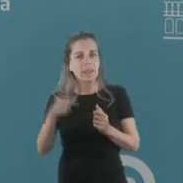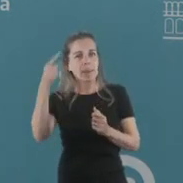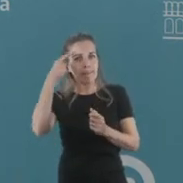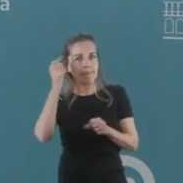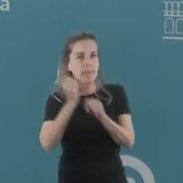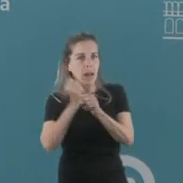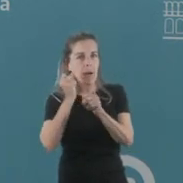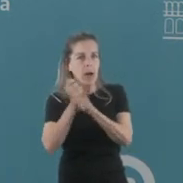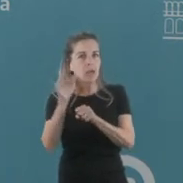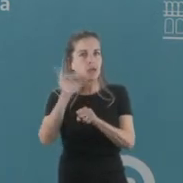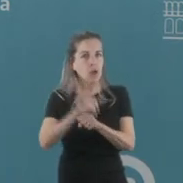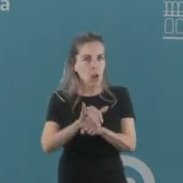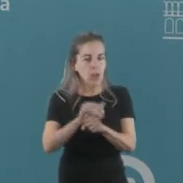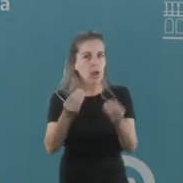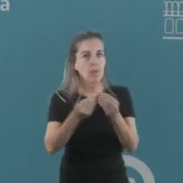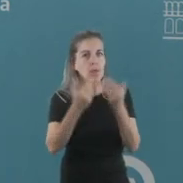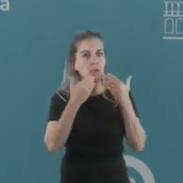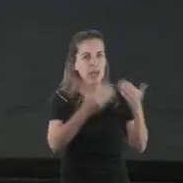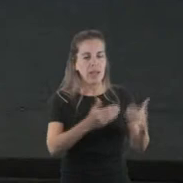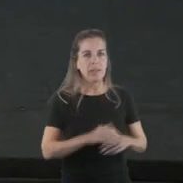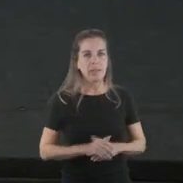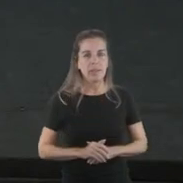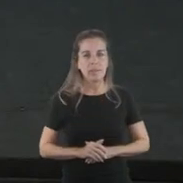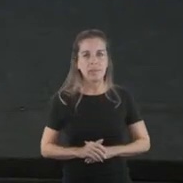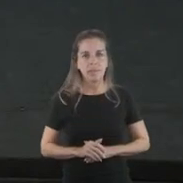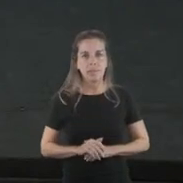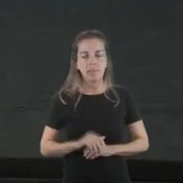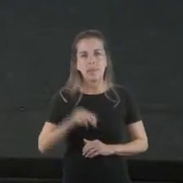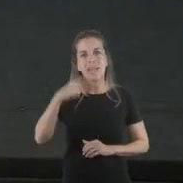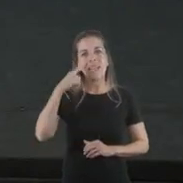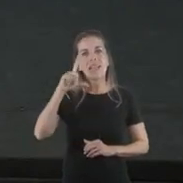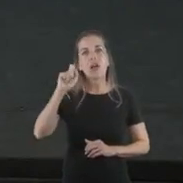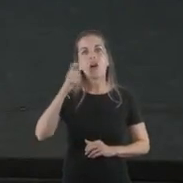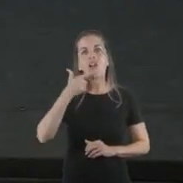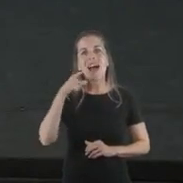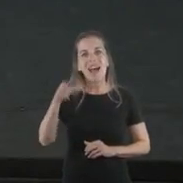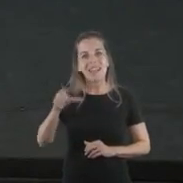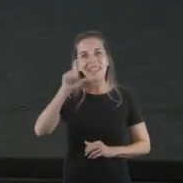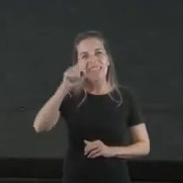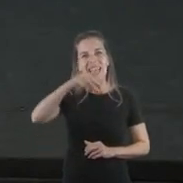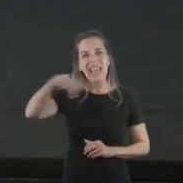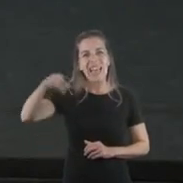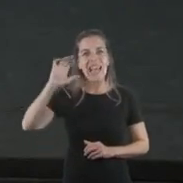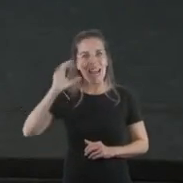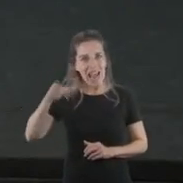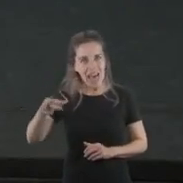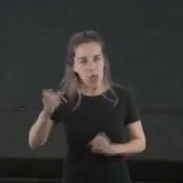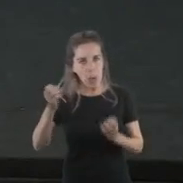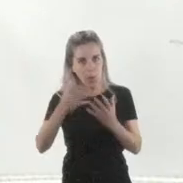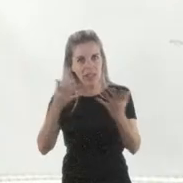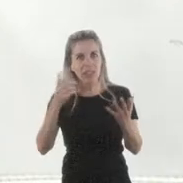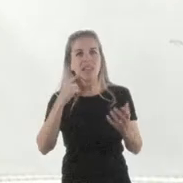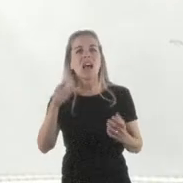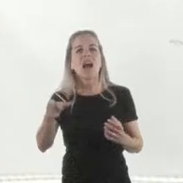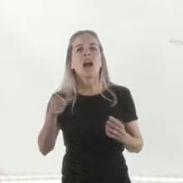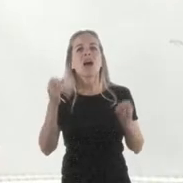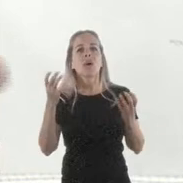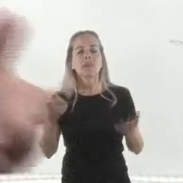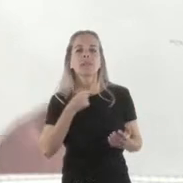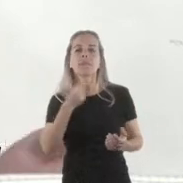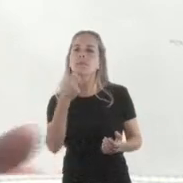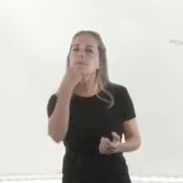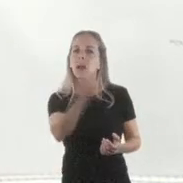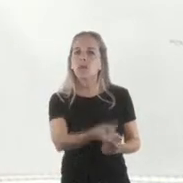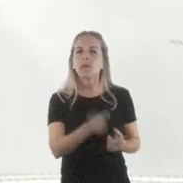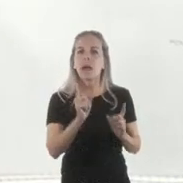todos los días para conseguirlo. Muchas gracias. Nicolás Gallardo, CNN Radio. ¿Cómo le va, Nicolás? ¿Qué tal? Buenos días. Le quería preguntar, de acuerdo a la